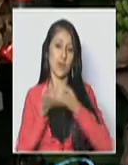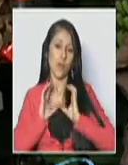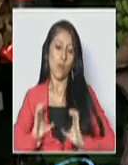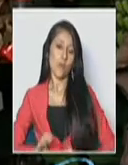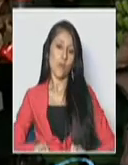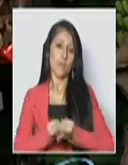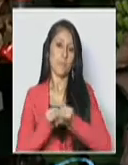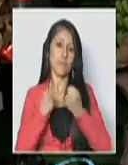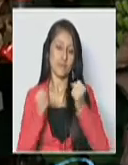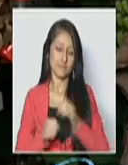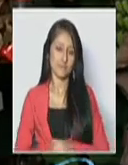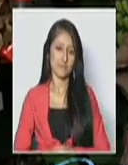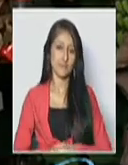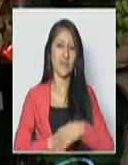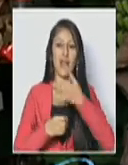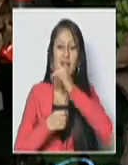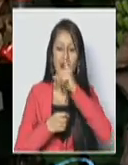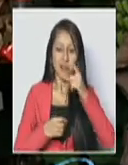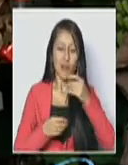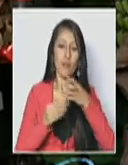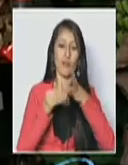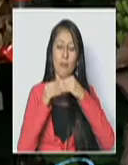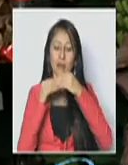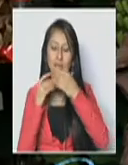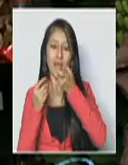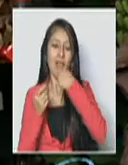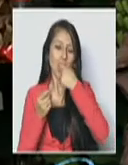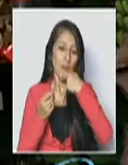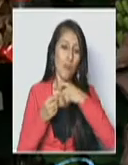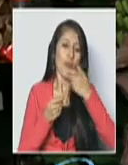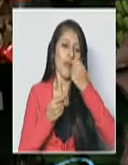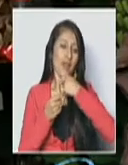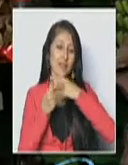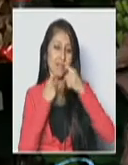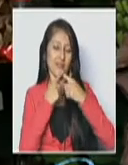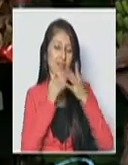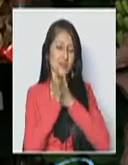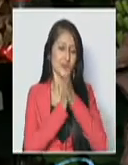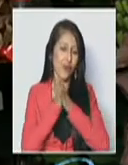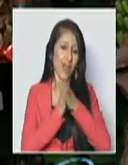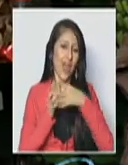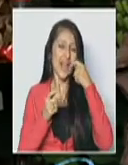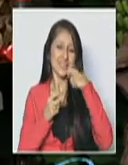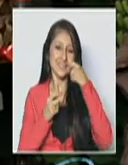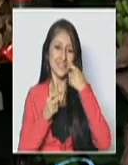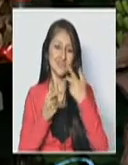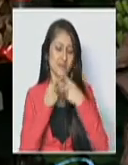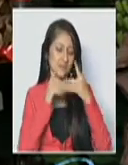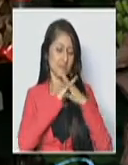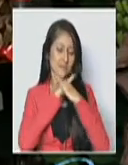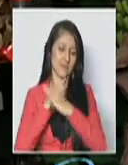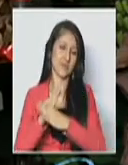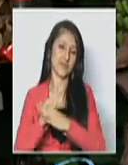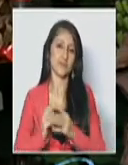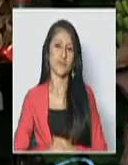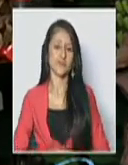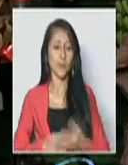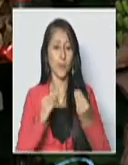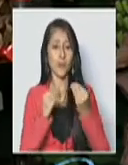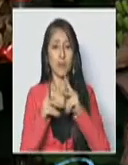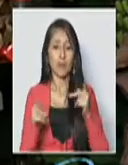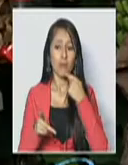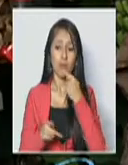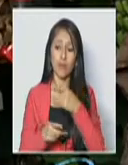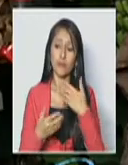deteriorando gaseosas pasteles galletas bombones chocolatinas helados chicles todo eso mucha gente irá y